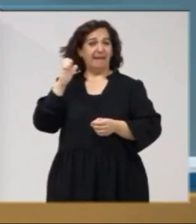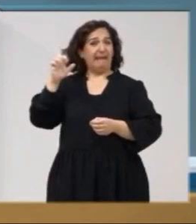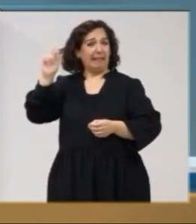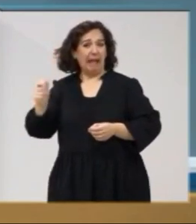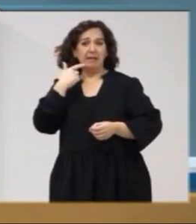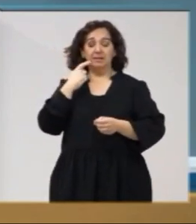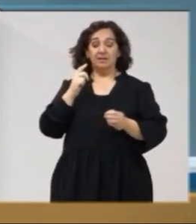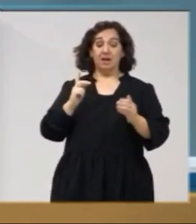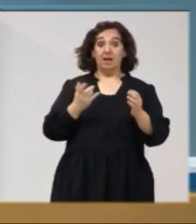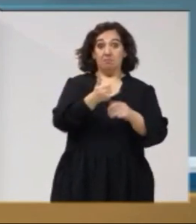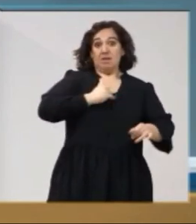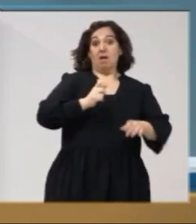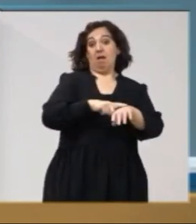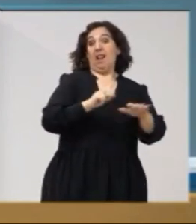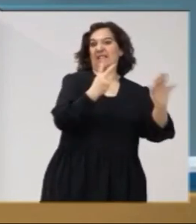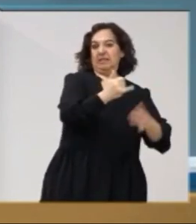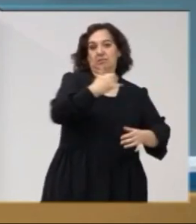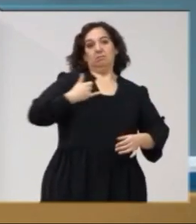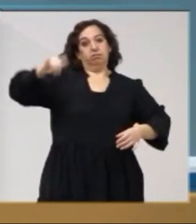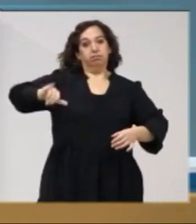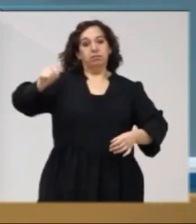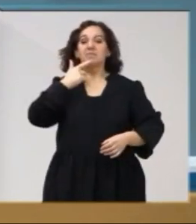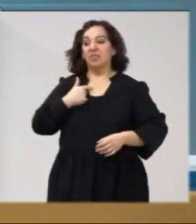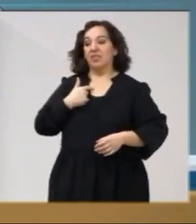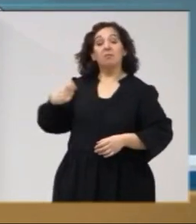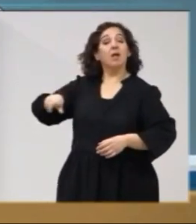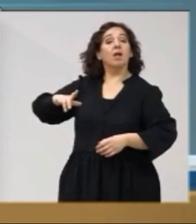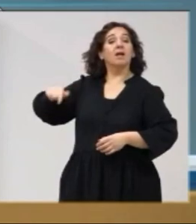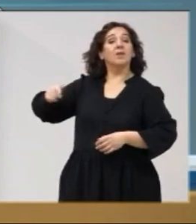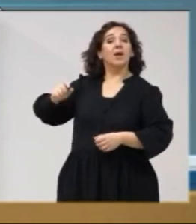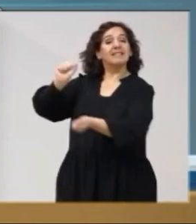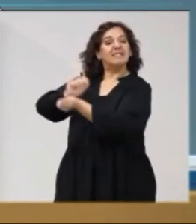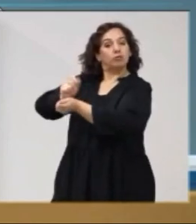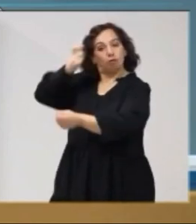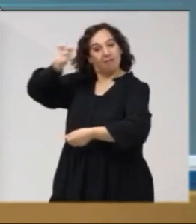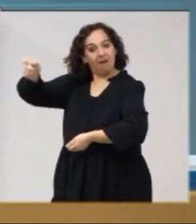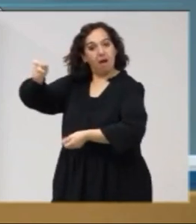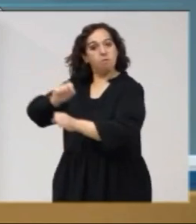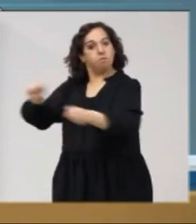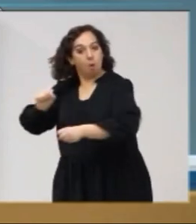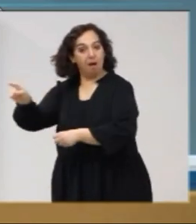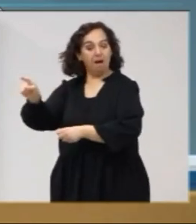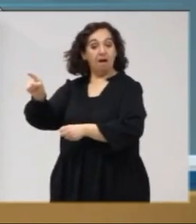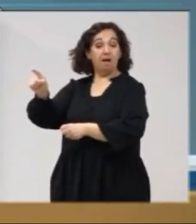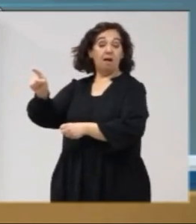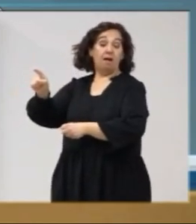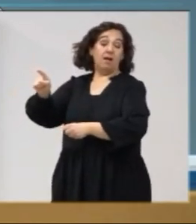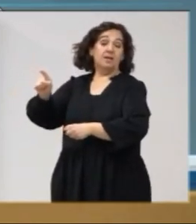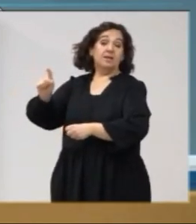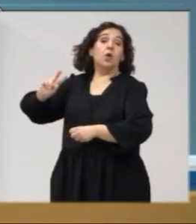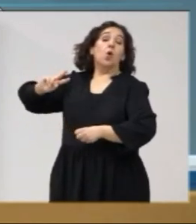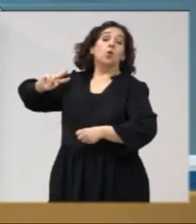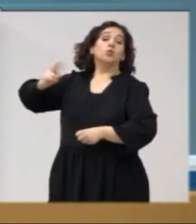sonó el teléfono para decirme que habían puesto una bomba en San Antonio y había muerto un